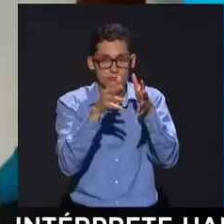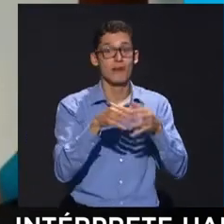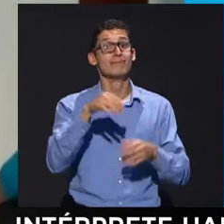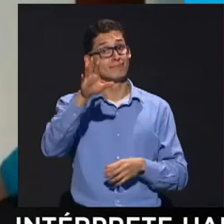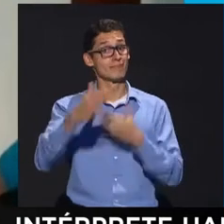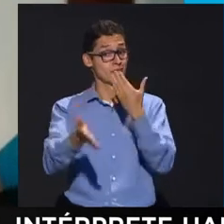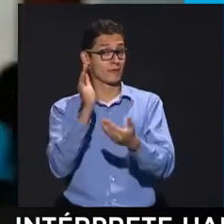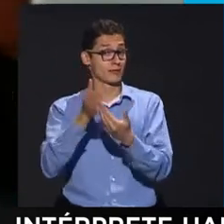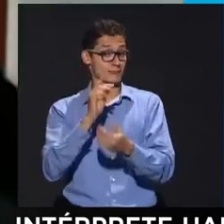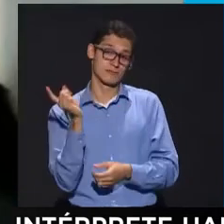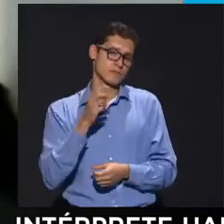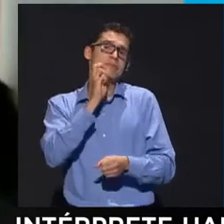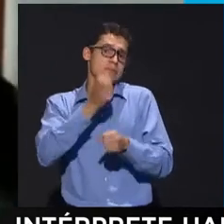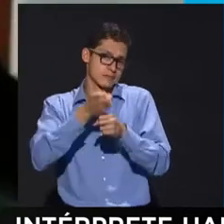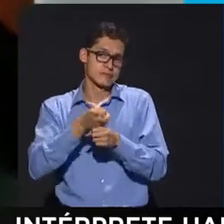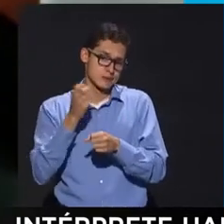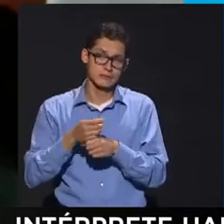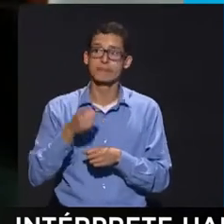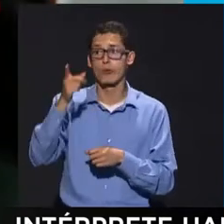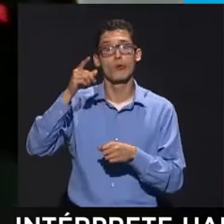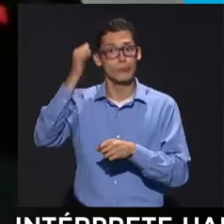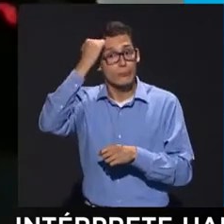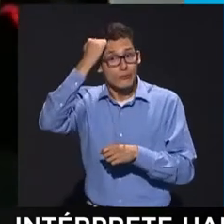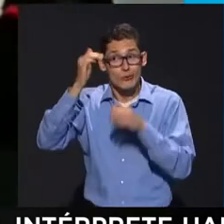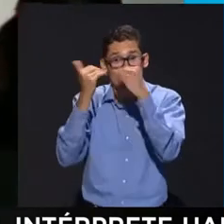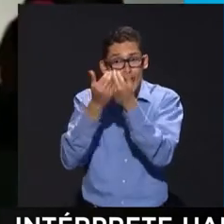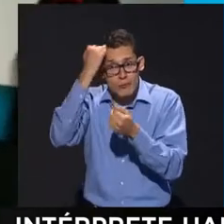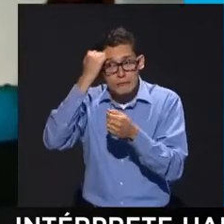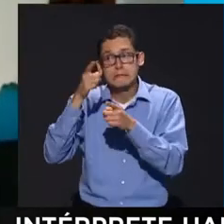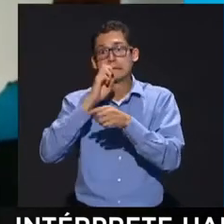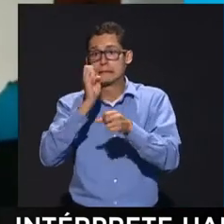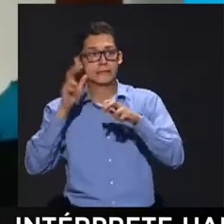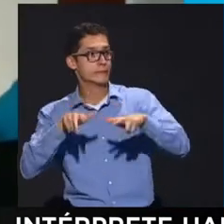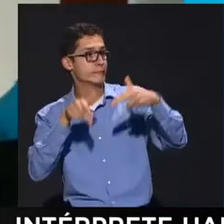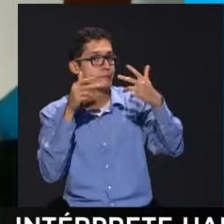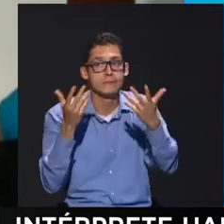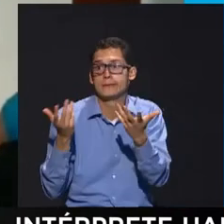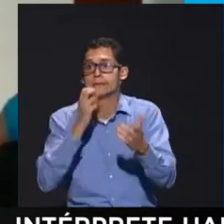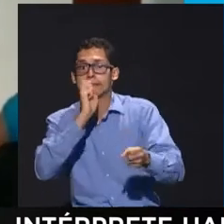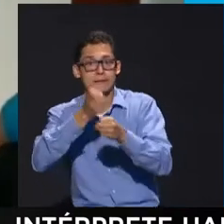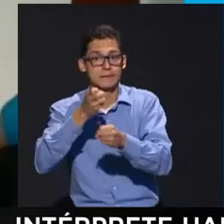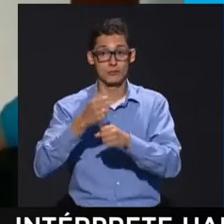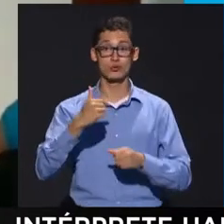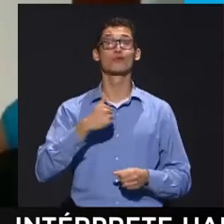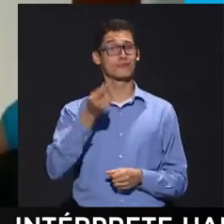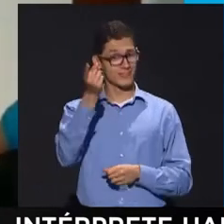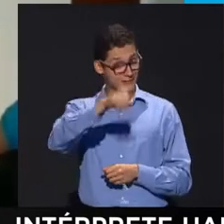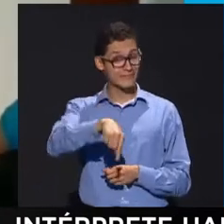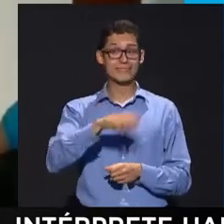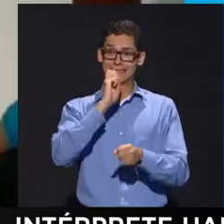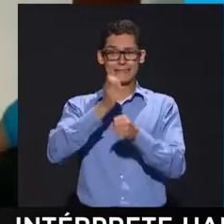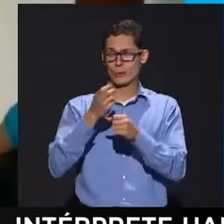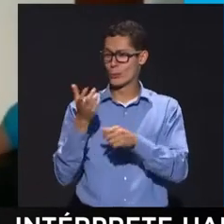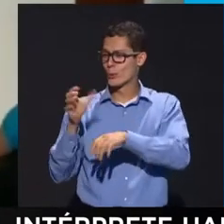para ellos como para los profesores, como para mí, porque pues no es que sea muy de esa nueva tecnología, pero todos